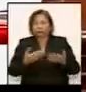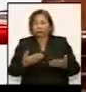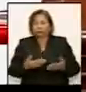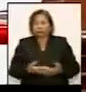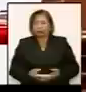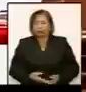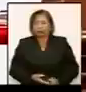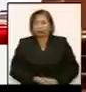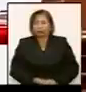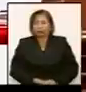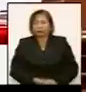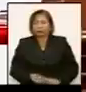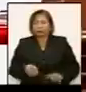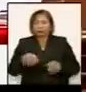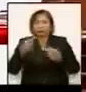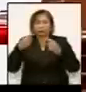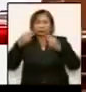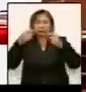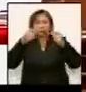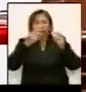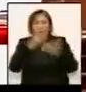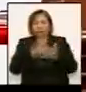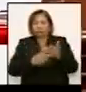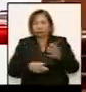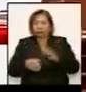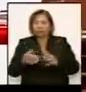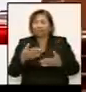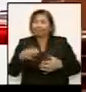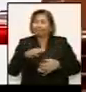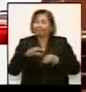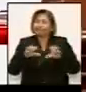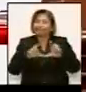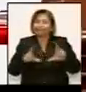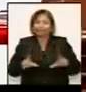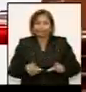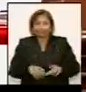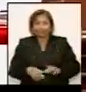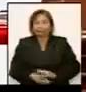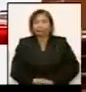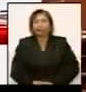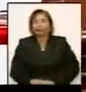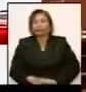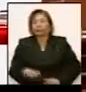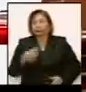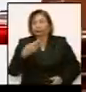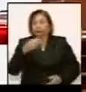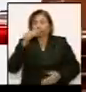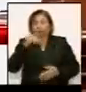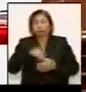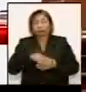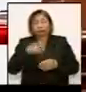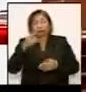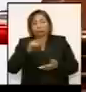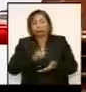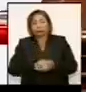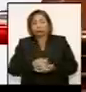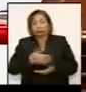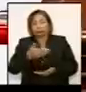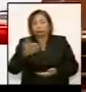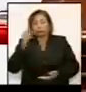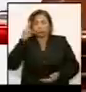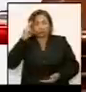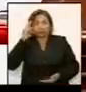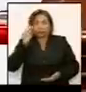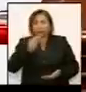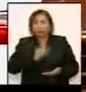acogedor, promisorio, destino turístico de deslumbrantes atractivos históricos y naturales, haciendo votos para que estas fiestas sean un